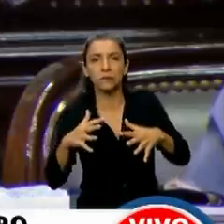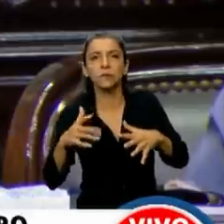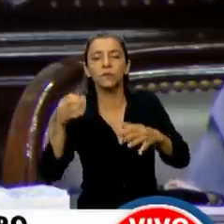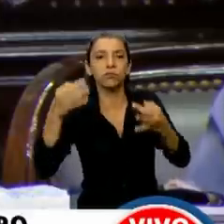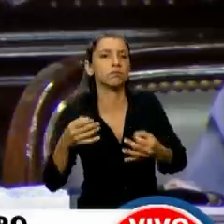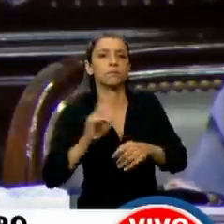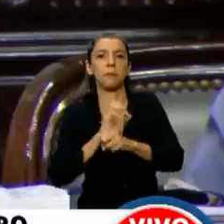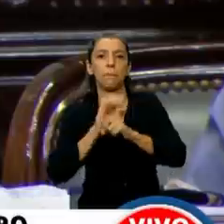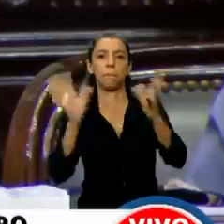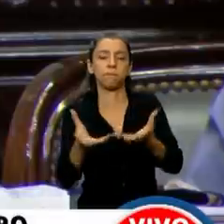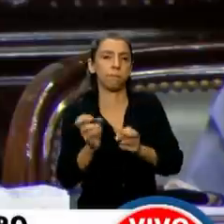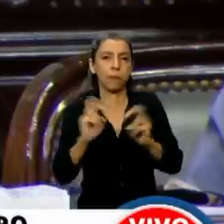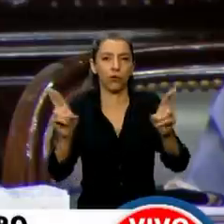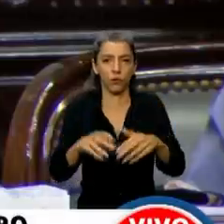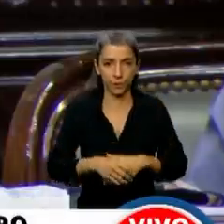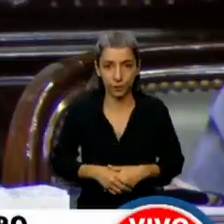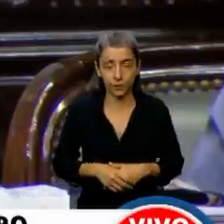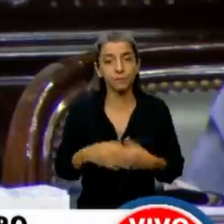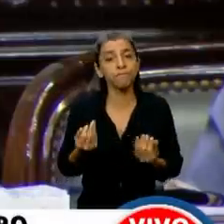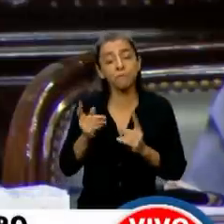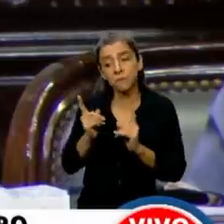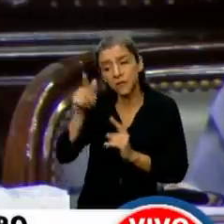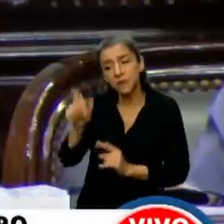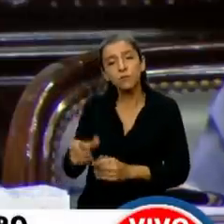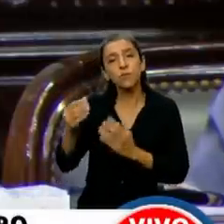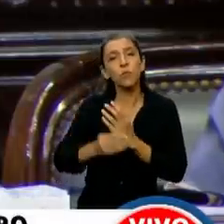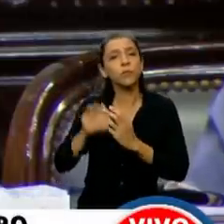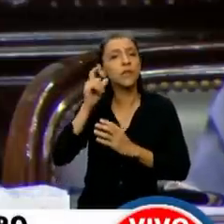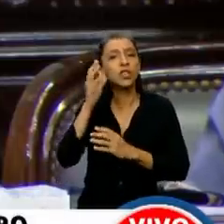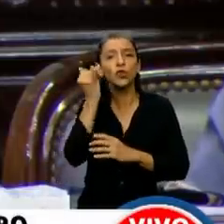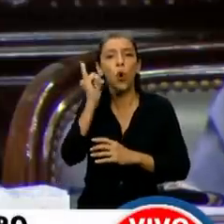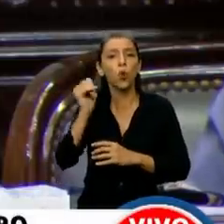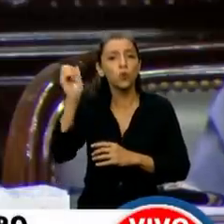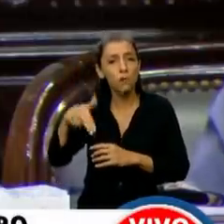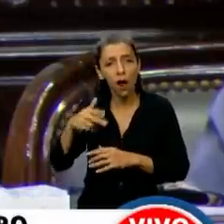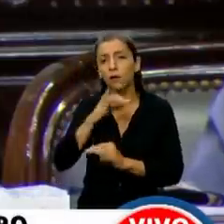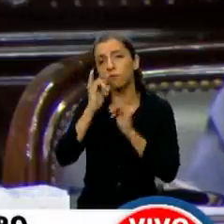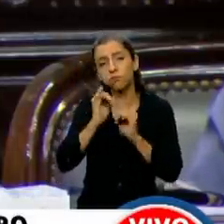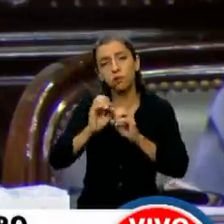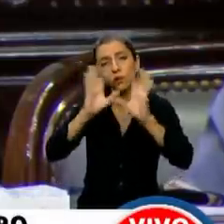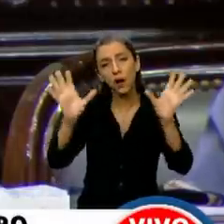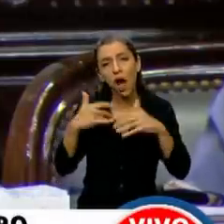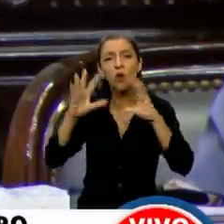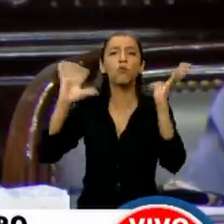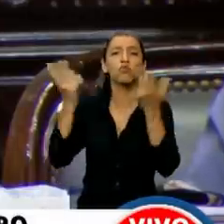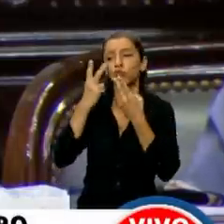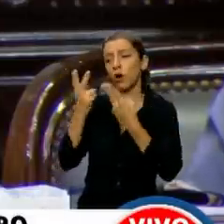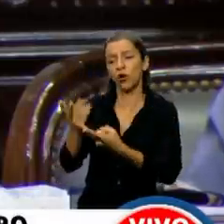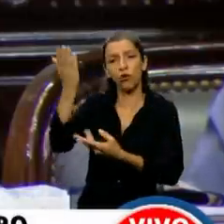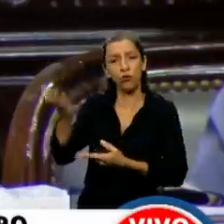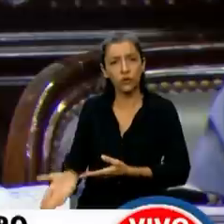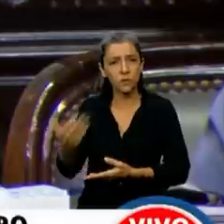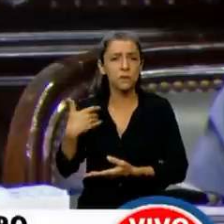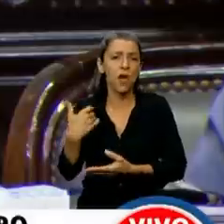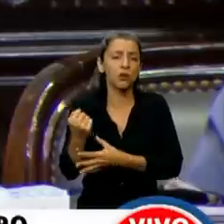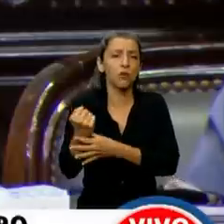un experto en economía paul y reconocido en el mundo discípulo de stiglitz y que